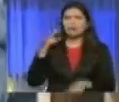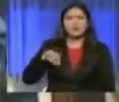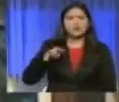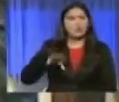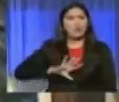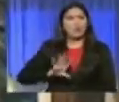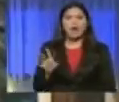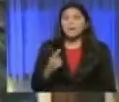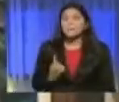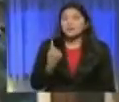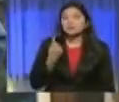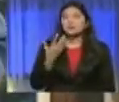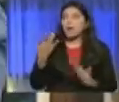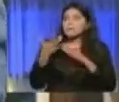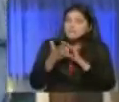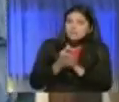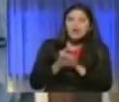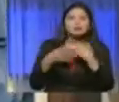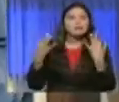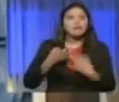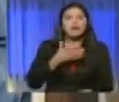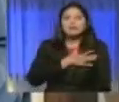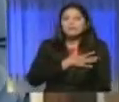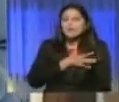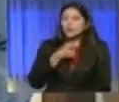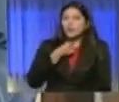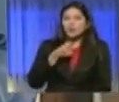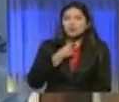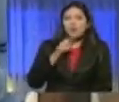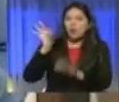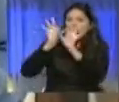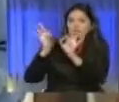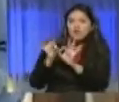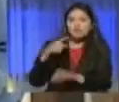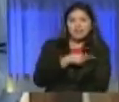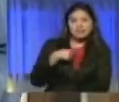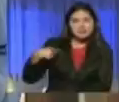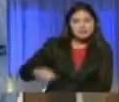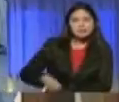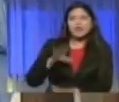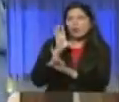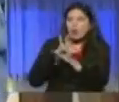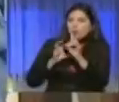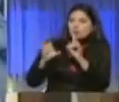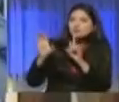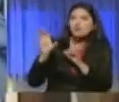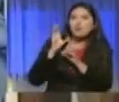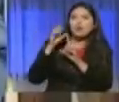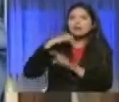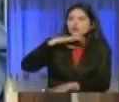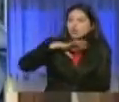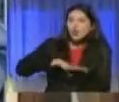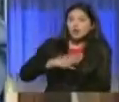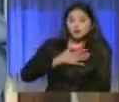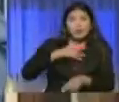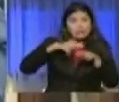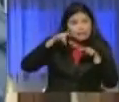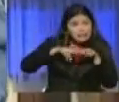tuvimos esta amistad. Siempre admiramos la cultura china, la historia de China, siempre. siempre desde niño yo